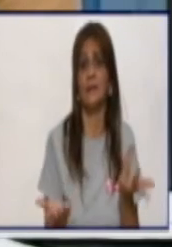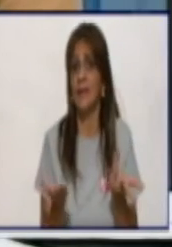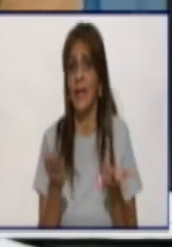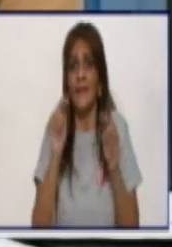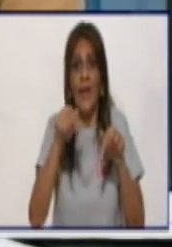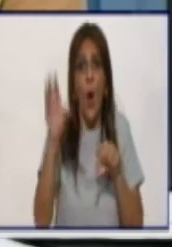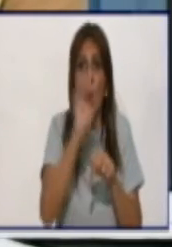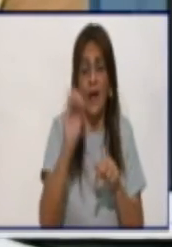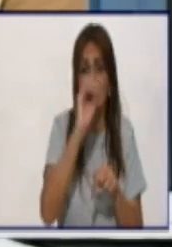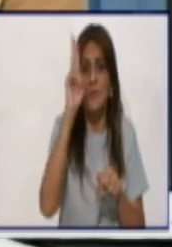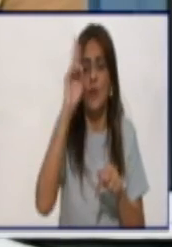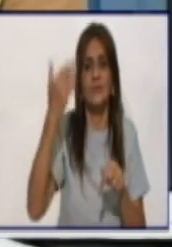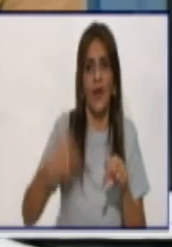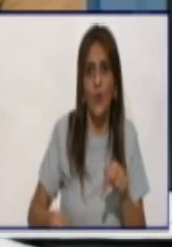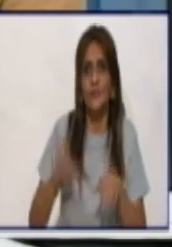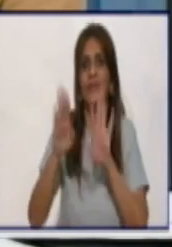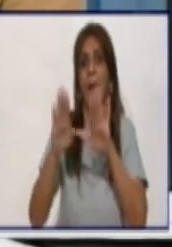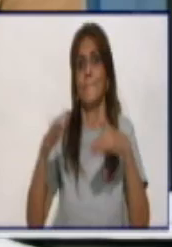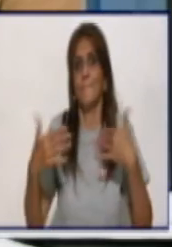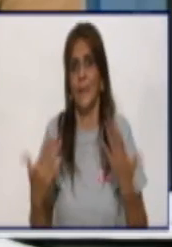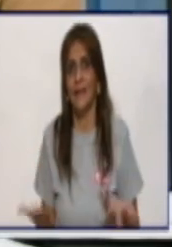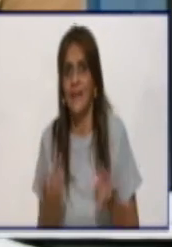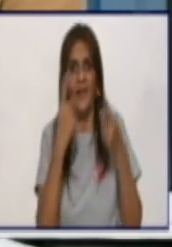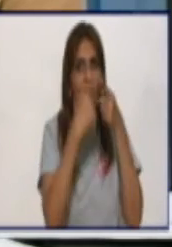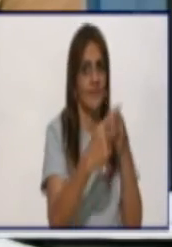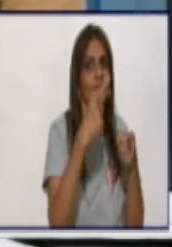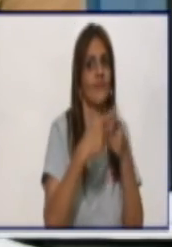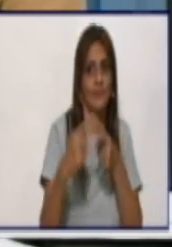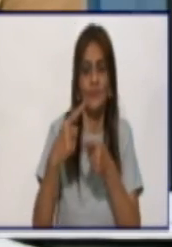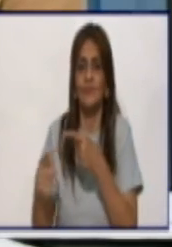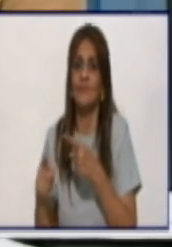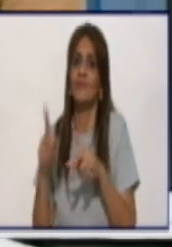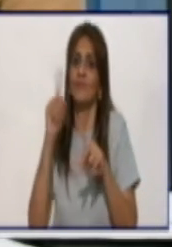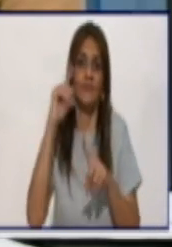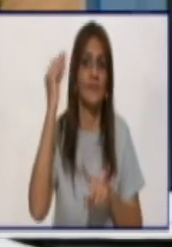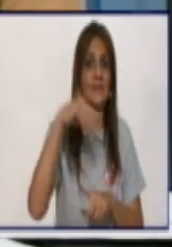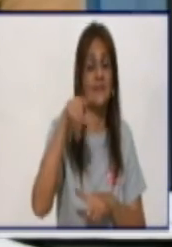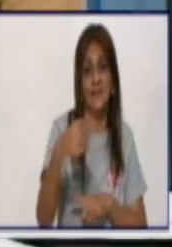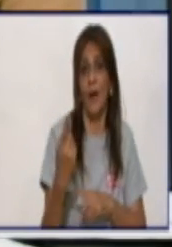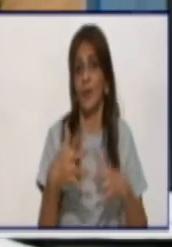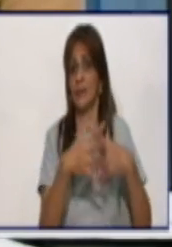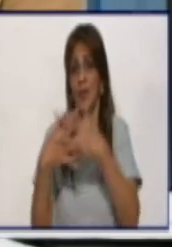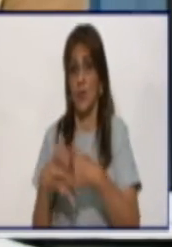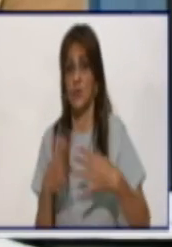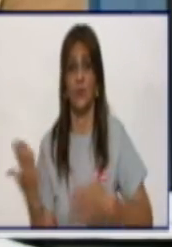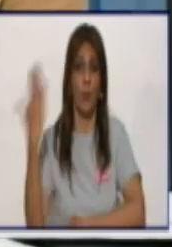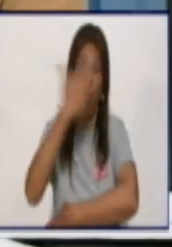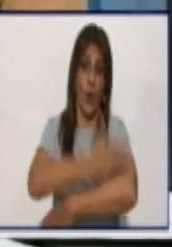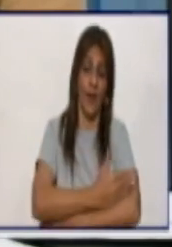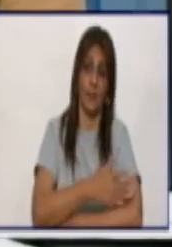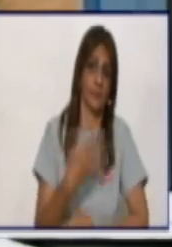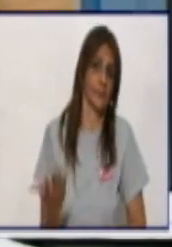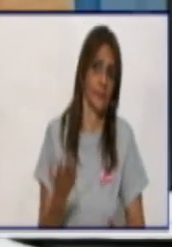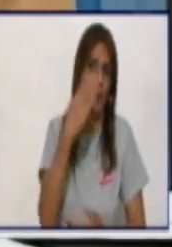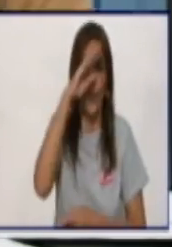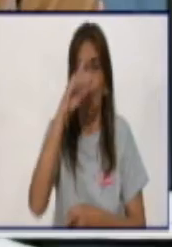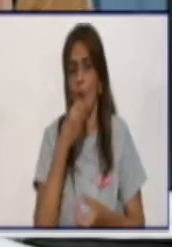sector sino como explicaba la doctora de el brutal bloqueo de los eeuu hacia este país gracias